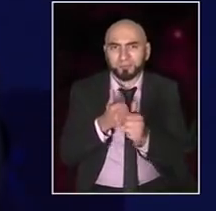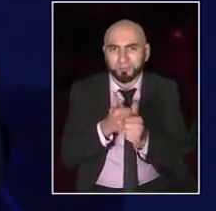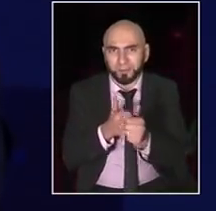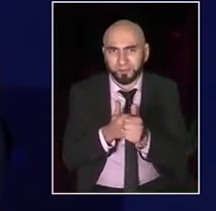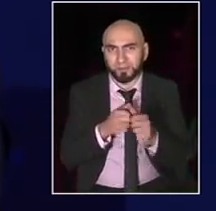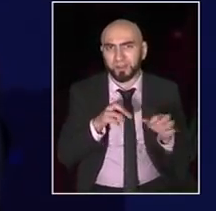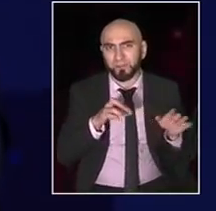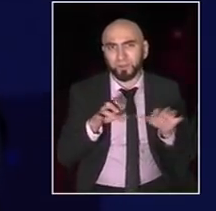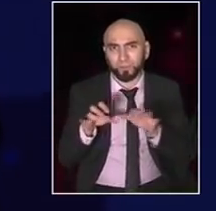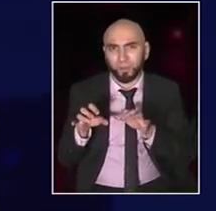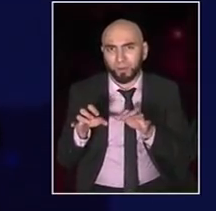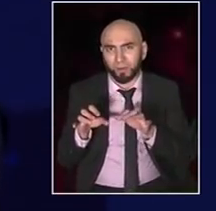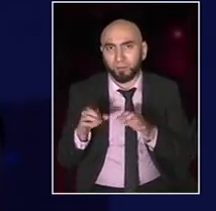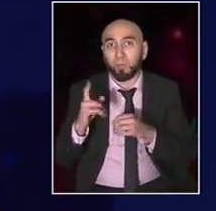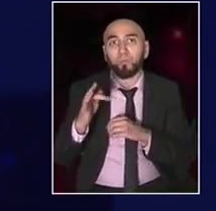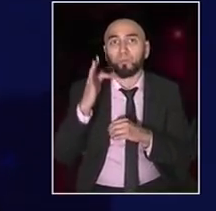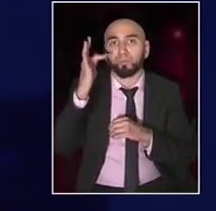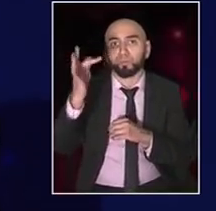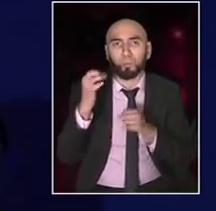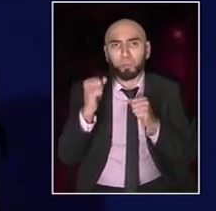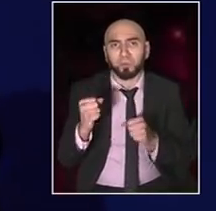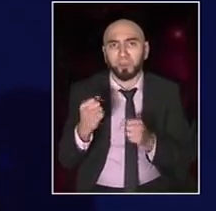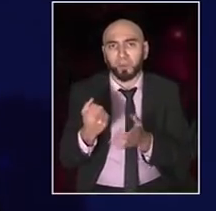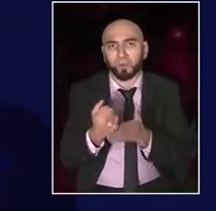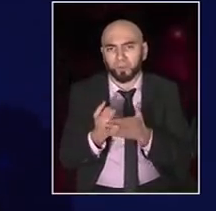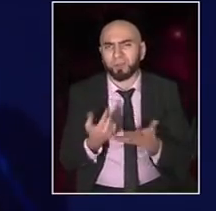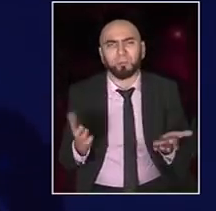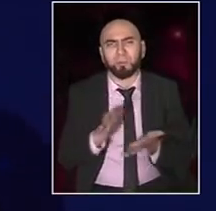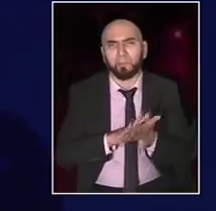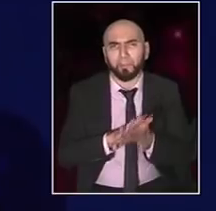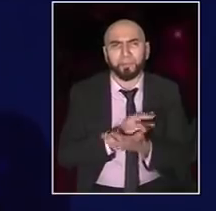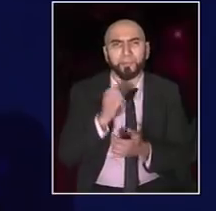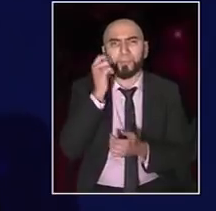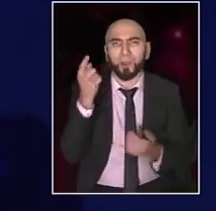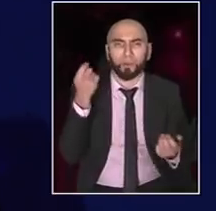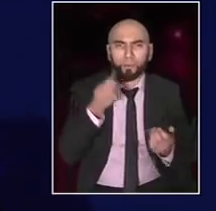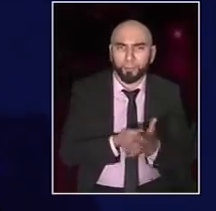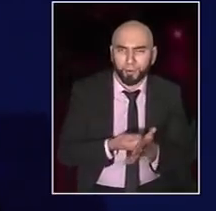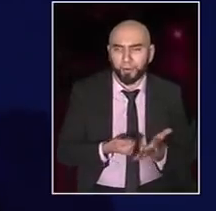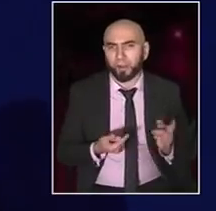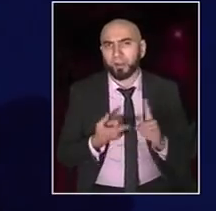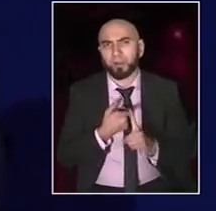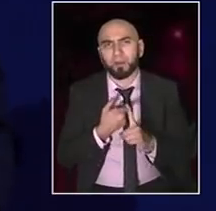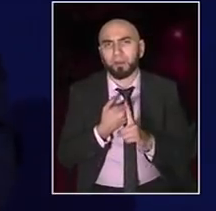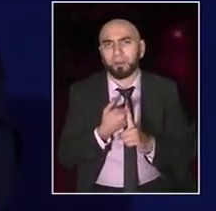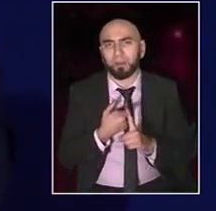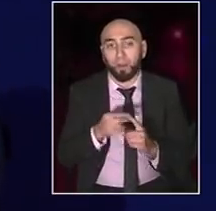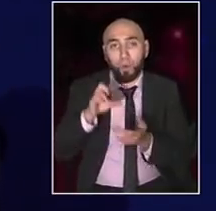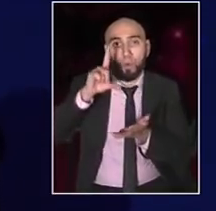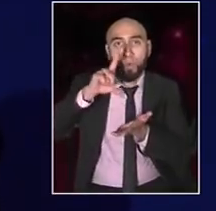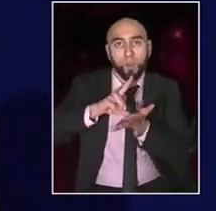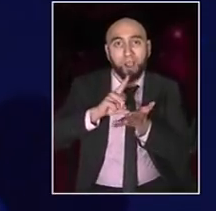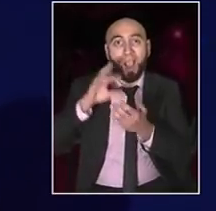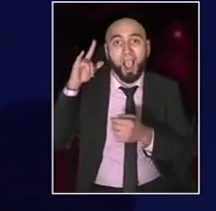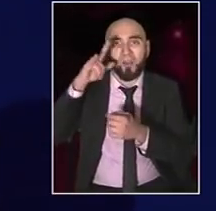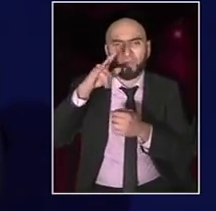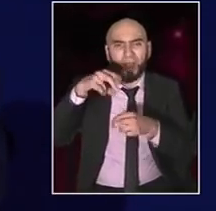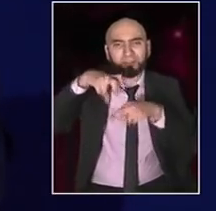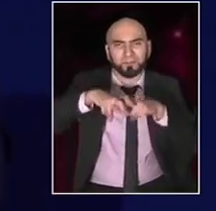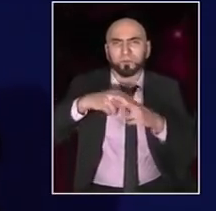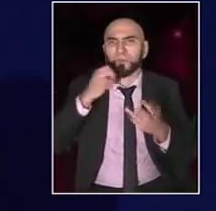que a futuro van a tomar decisiones por nosotros de qué se compra, de qué lugar nos gusta en el avión, de qué